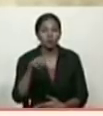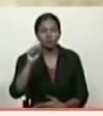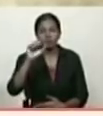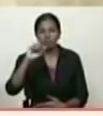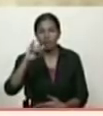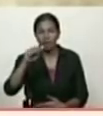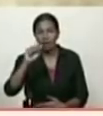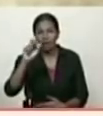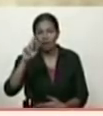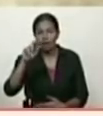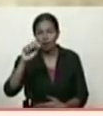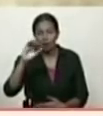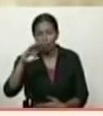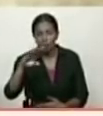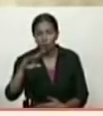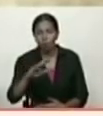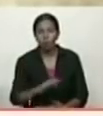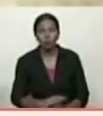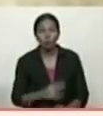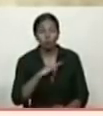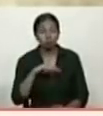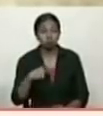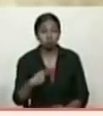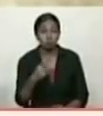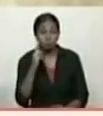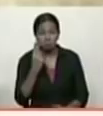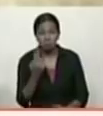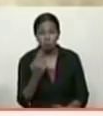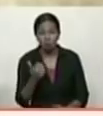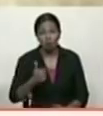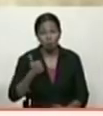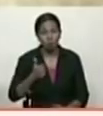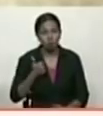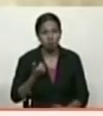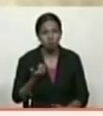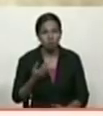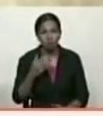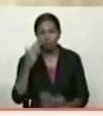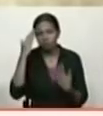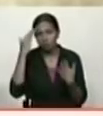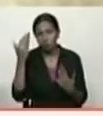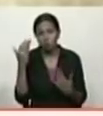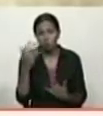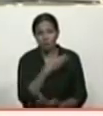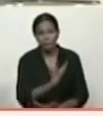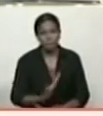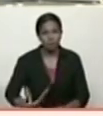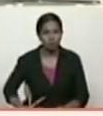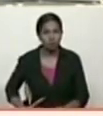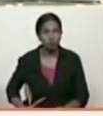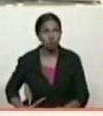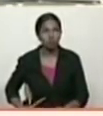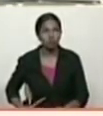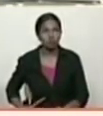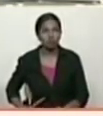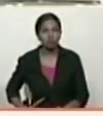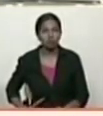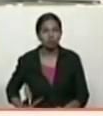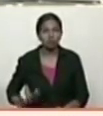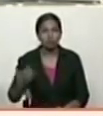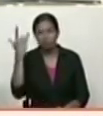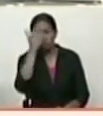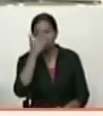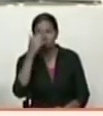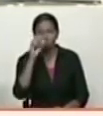estuvimos también la oportunidad de saludar al presidente de Sudáfrica, presidente Cyril Ramaphosa, quien envió